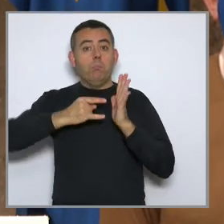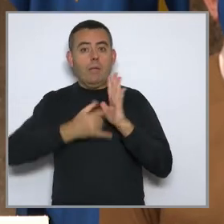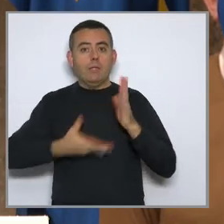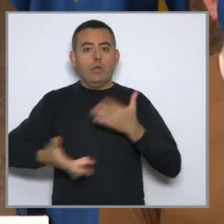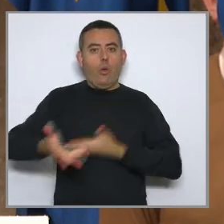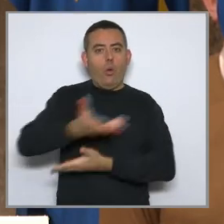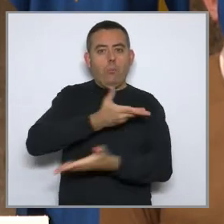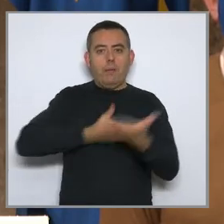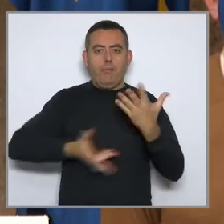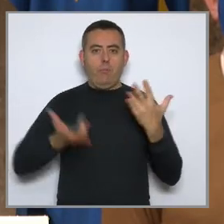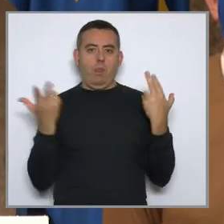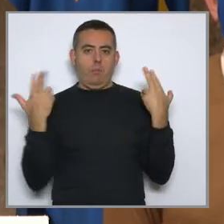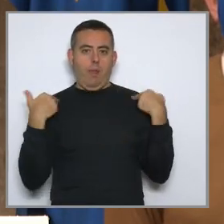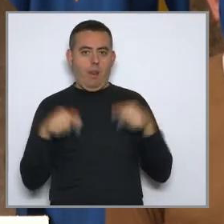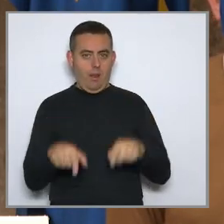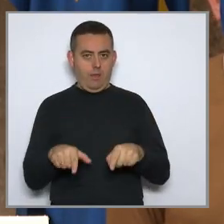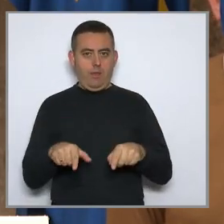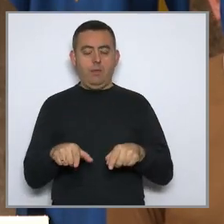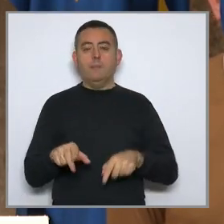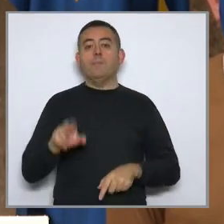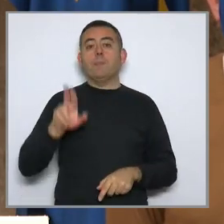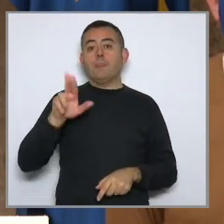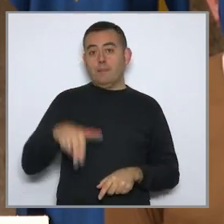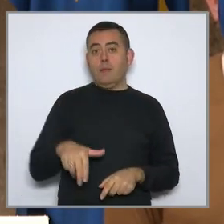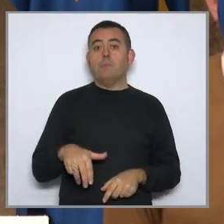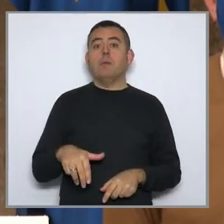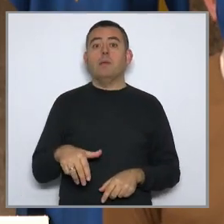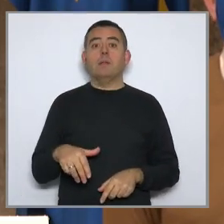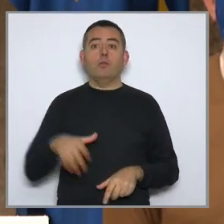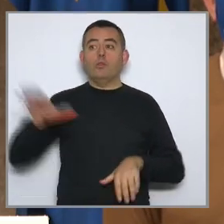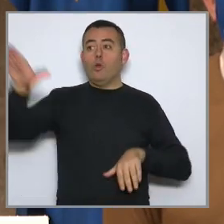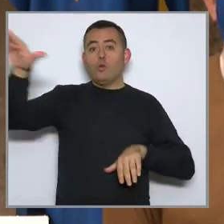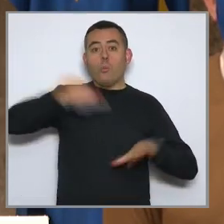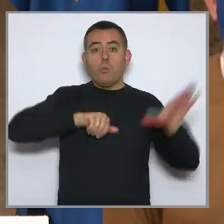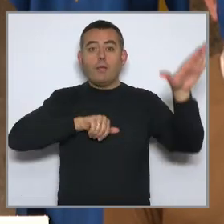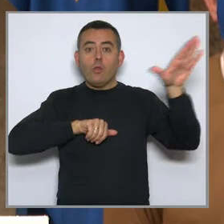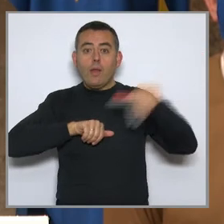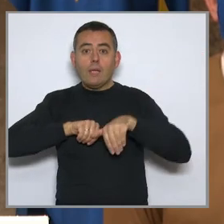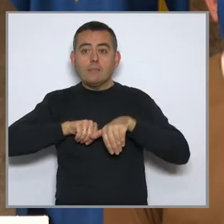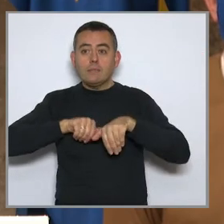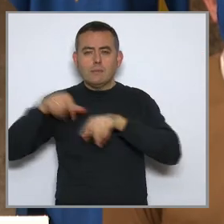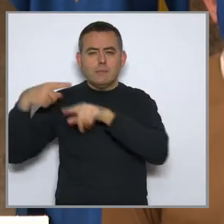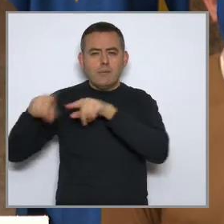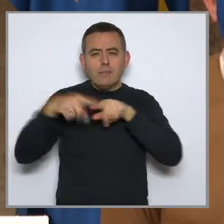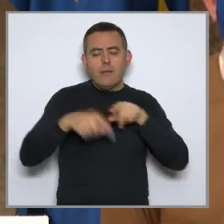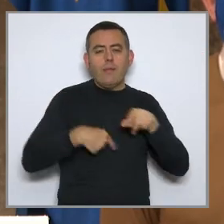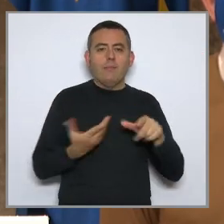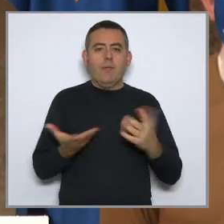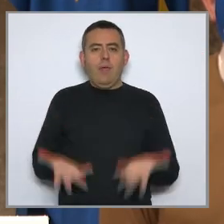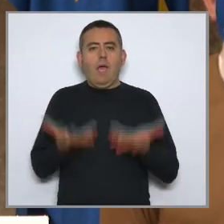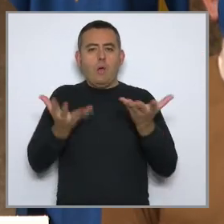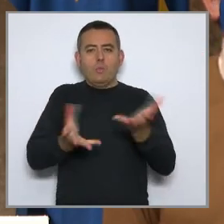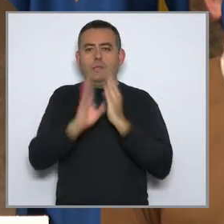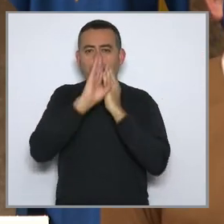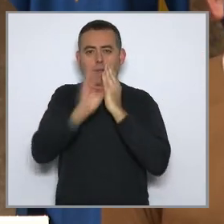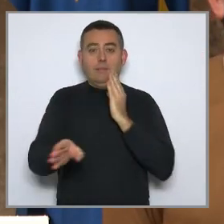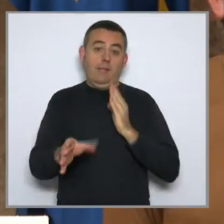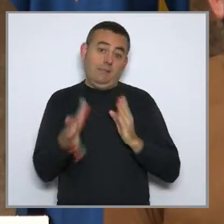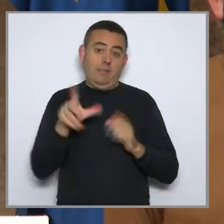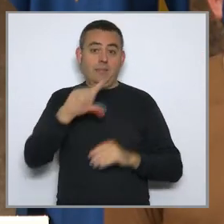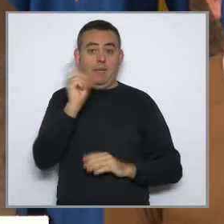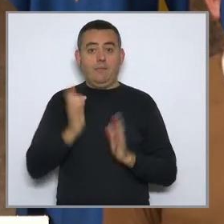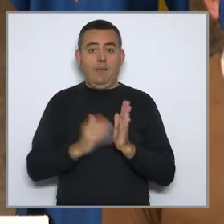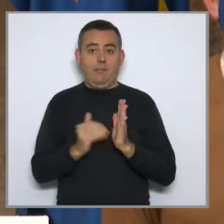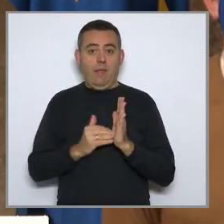municipal y también para la puesta en marcha de las diversas convocatorias de ayudas directas por parte de la Generalitat